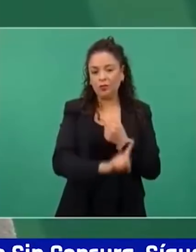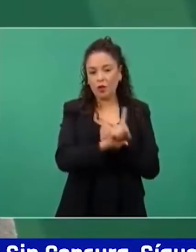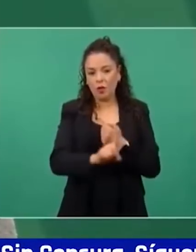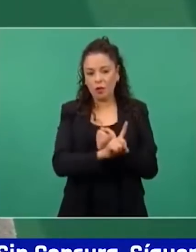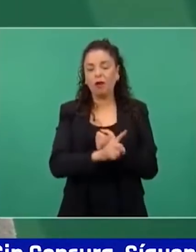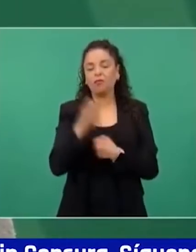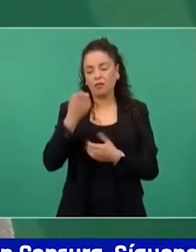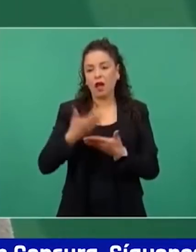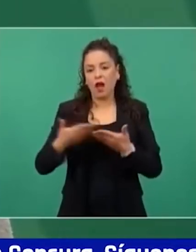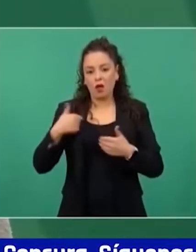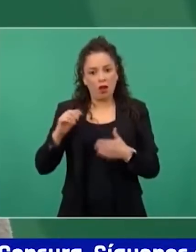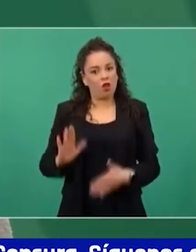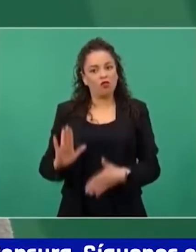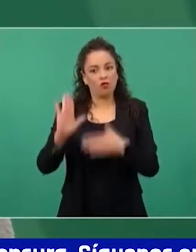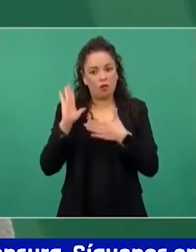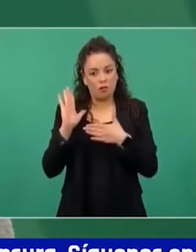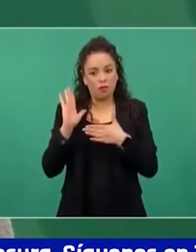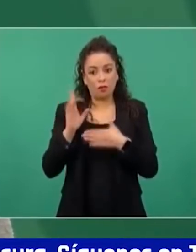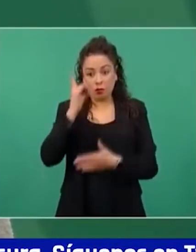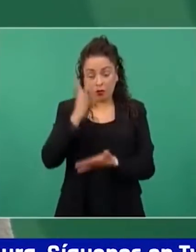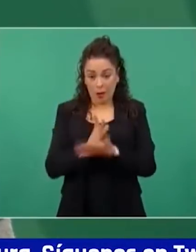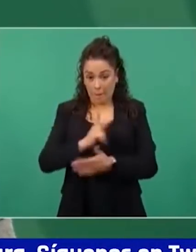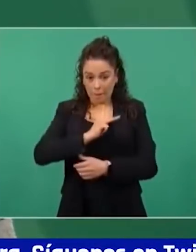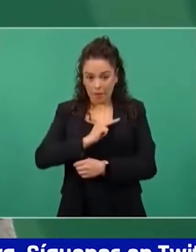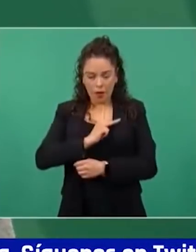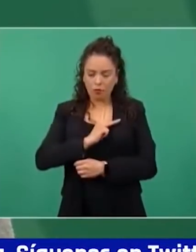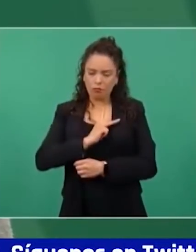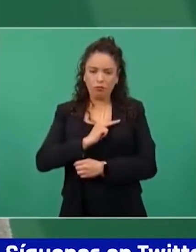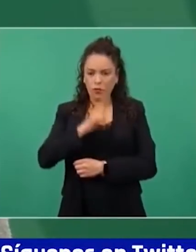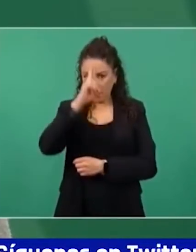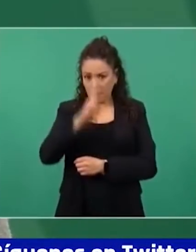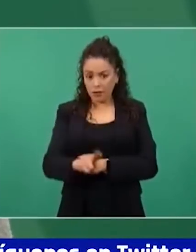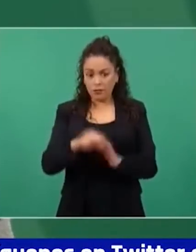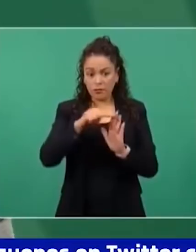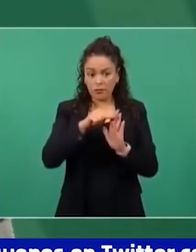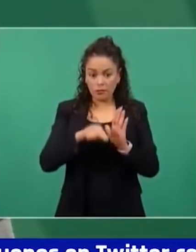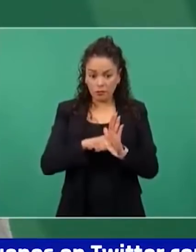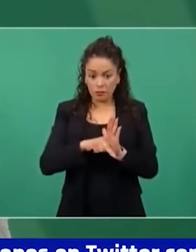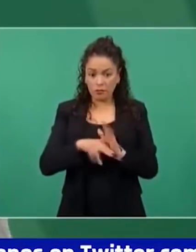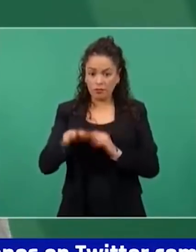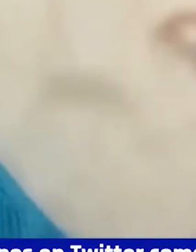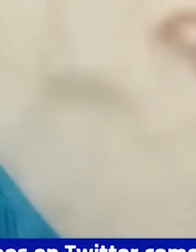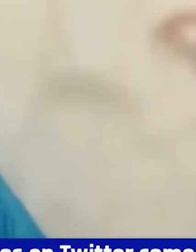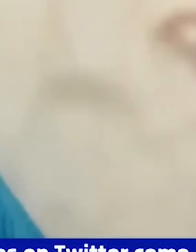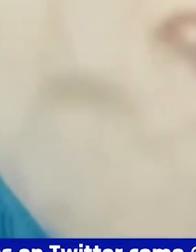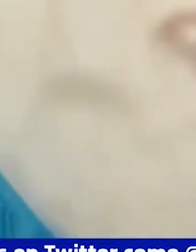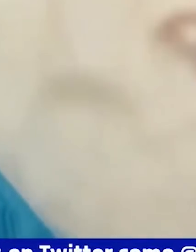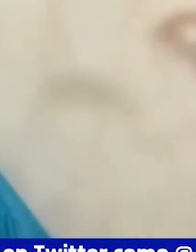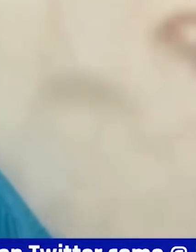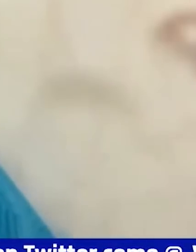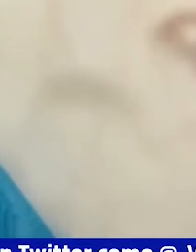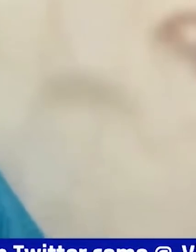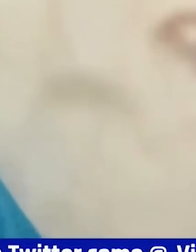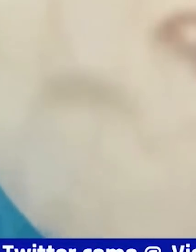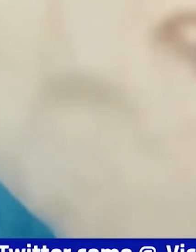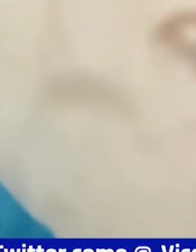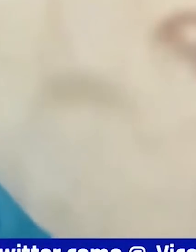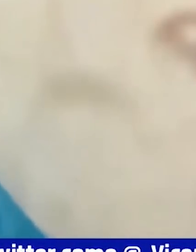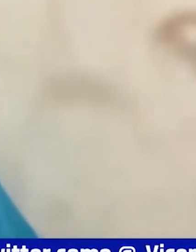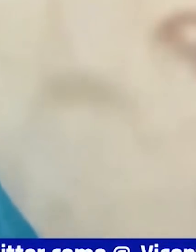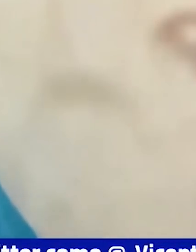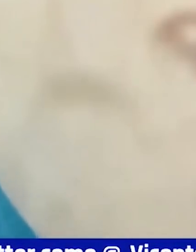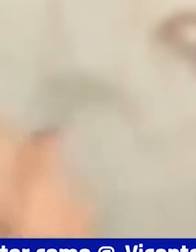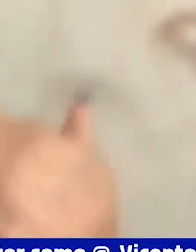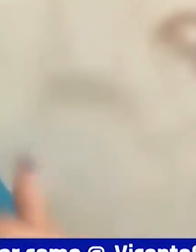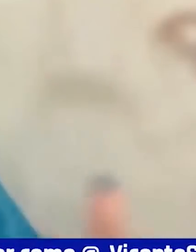de los estados. No importa si es del PAN, del PRD, que ya no hay, ¿verdad?, o del PRI, no importa el gobierno del que sea, lo que interesa es que puedan trabajar juntos